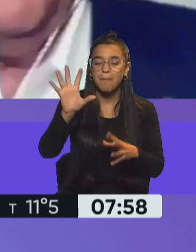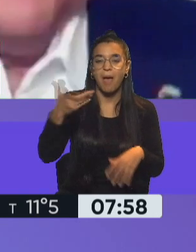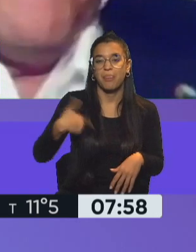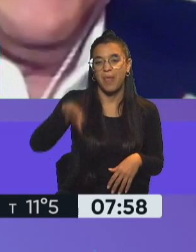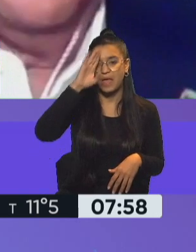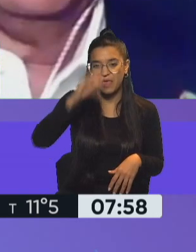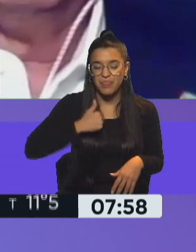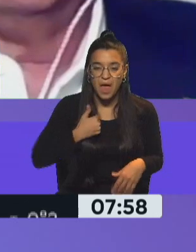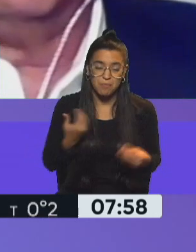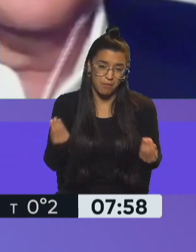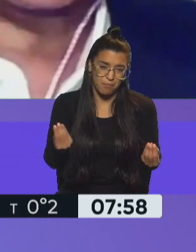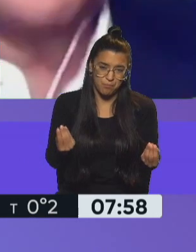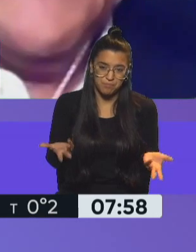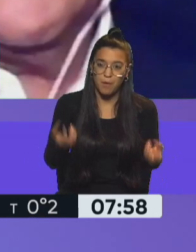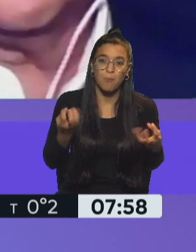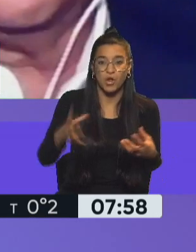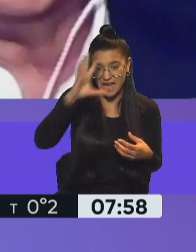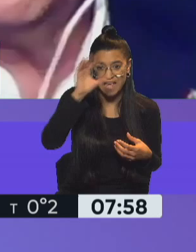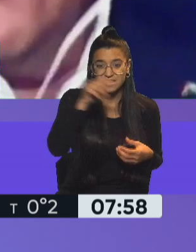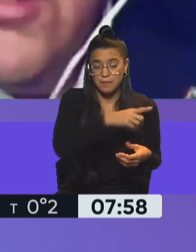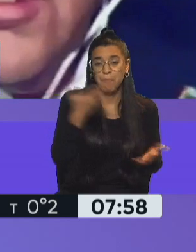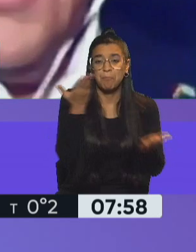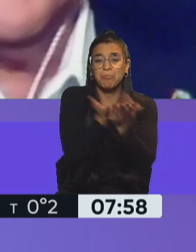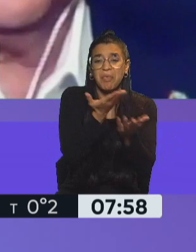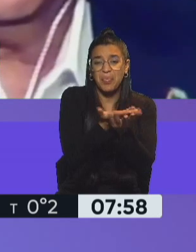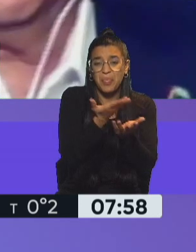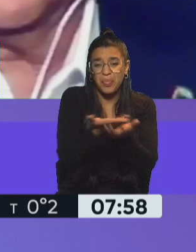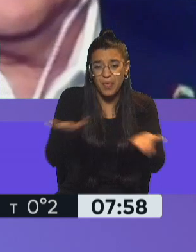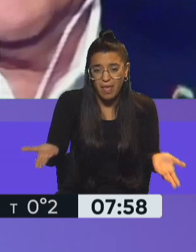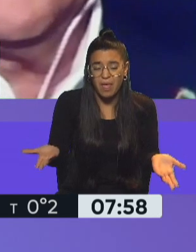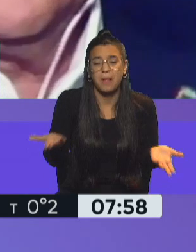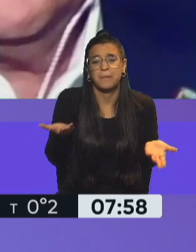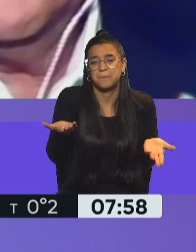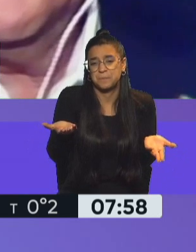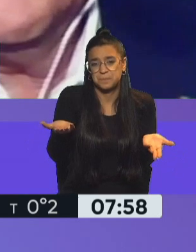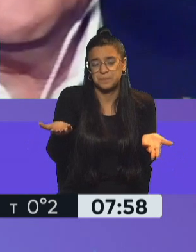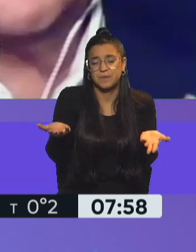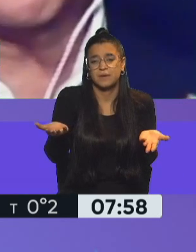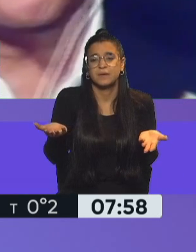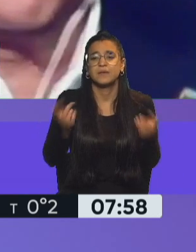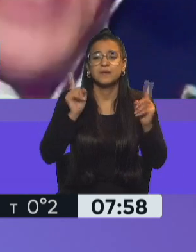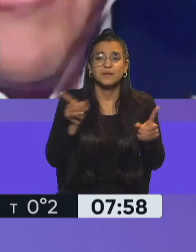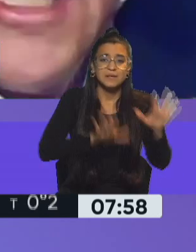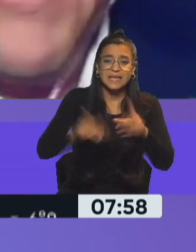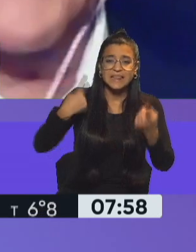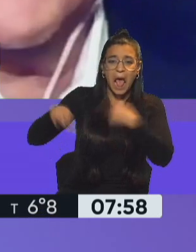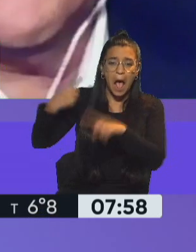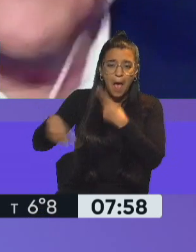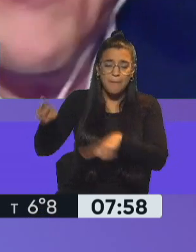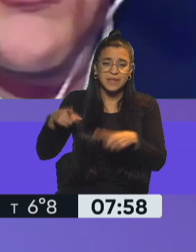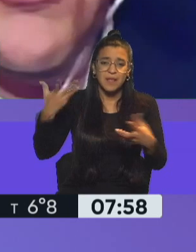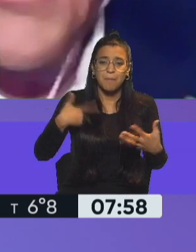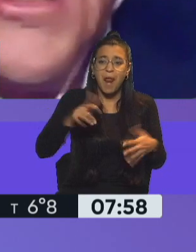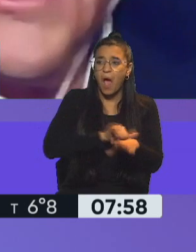gendarmes, porque fue Cancillería la que lo pidió y la que hizo todos los trámites para la llegada